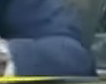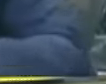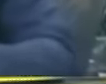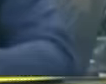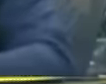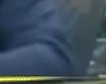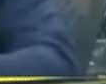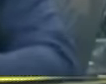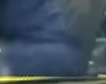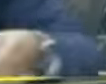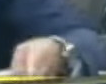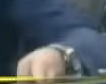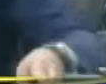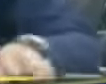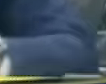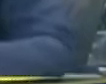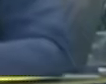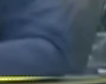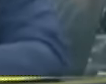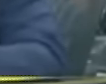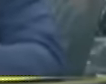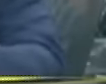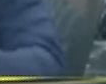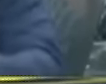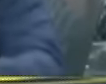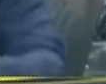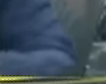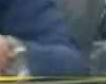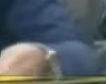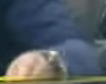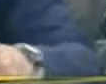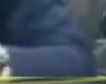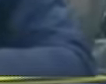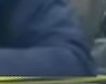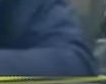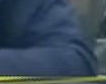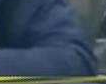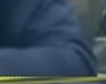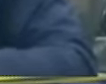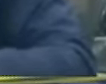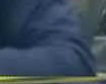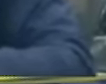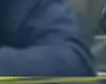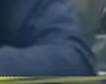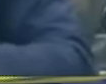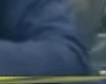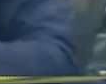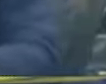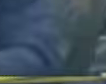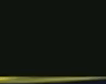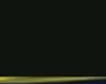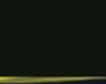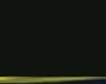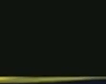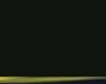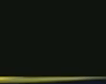las atenciones muy especiales que ha recibido nuestra delegación.